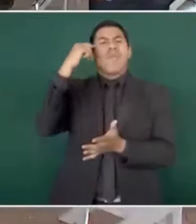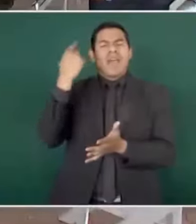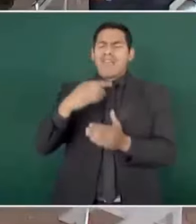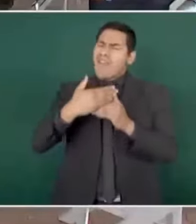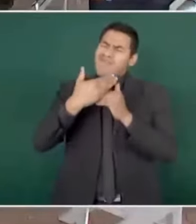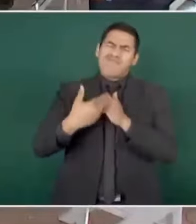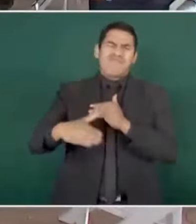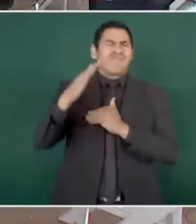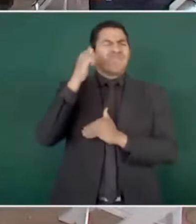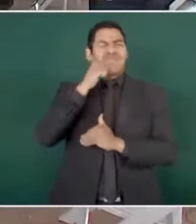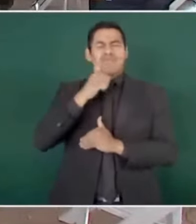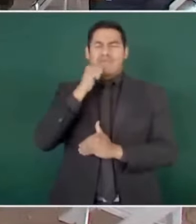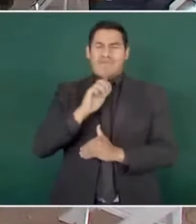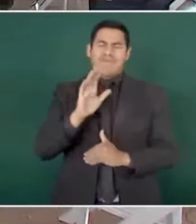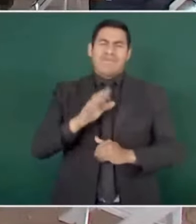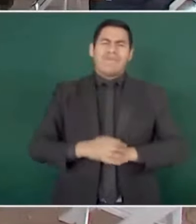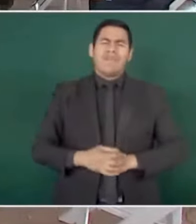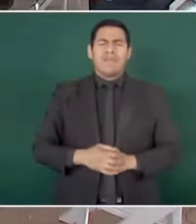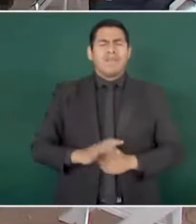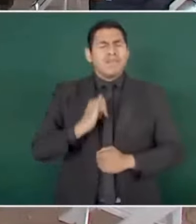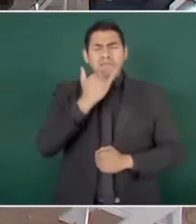la otra pregunta que me hiciste?